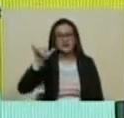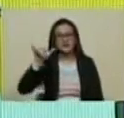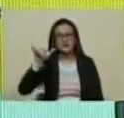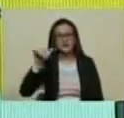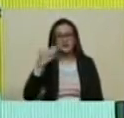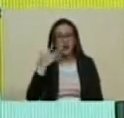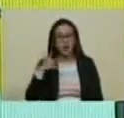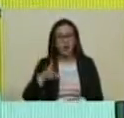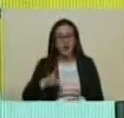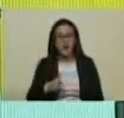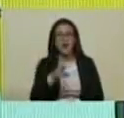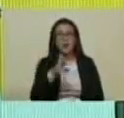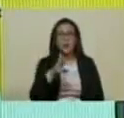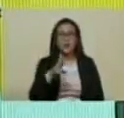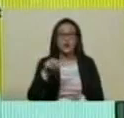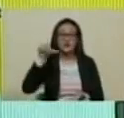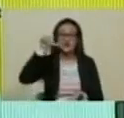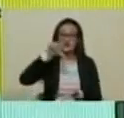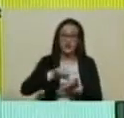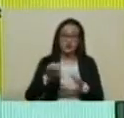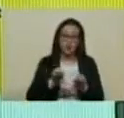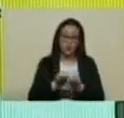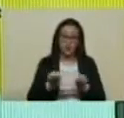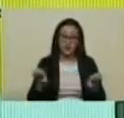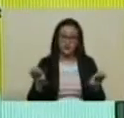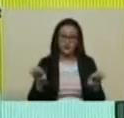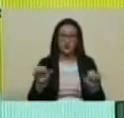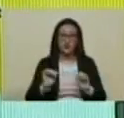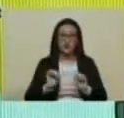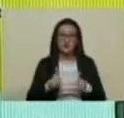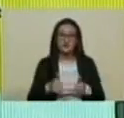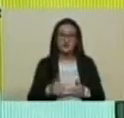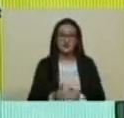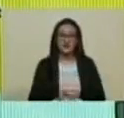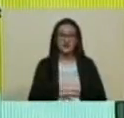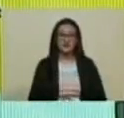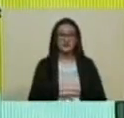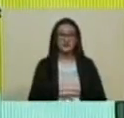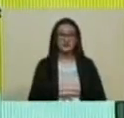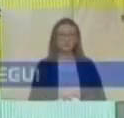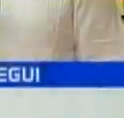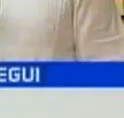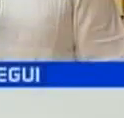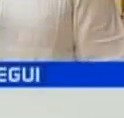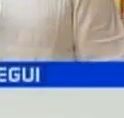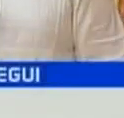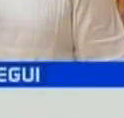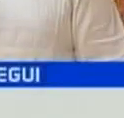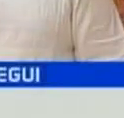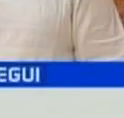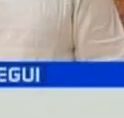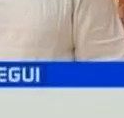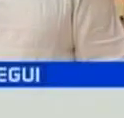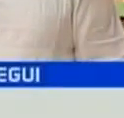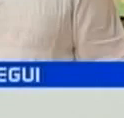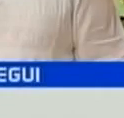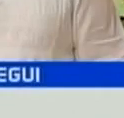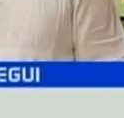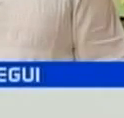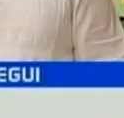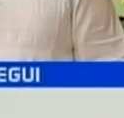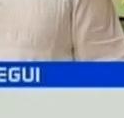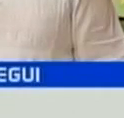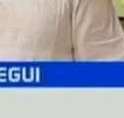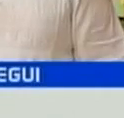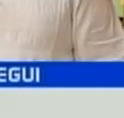Vamos a inaugurar un centro de educación inicial que le han puesto el nombre de La